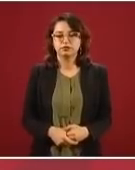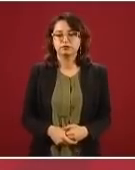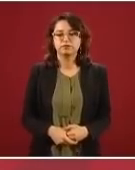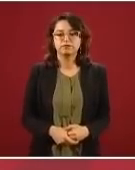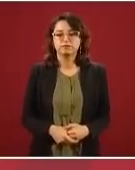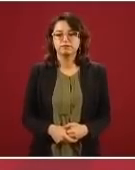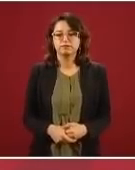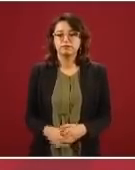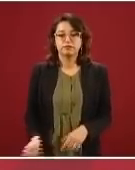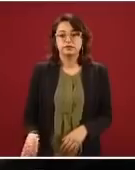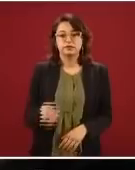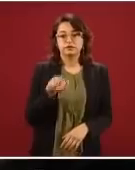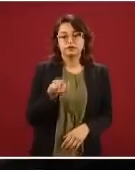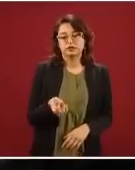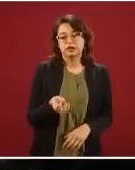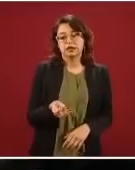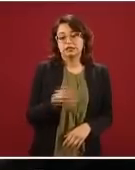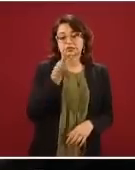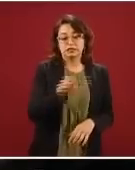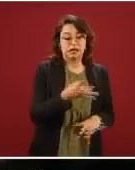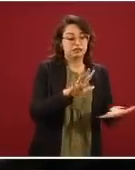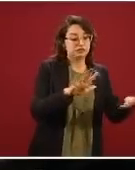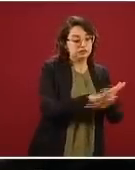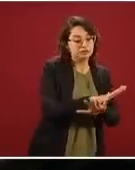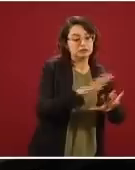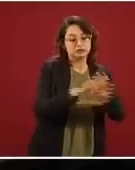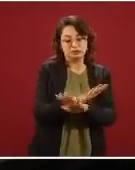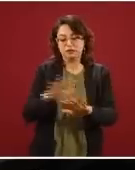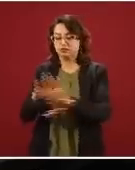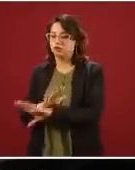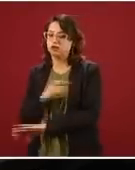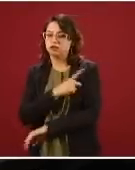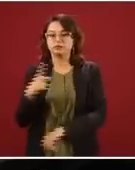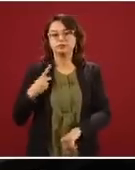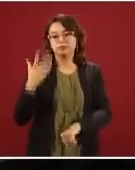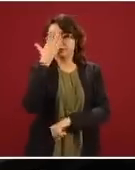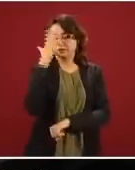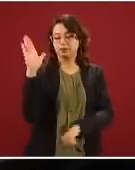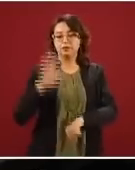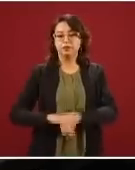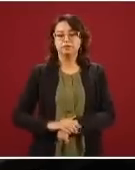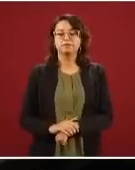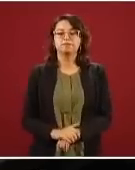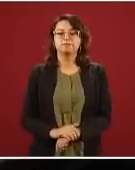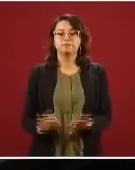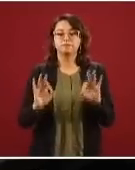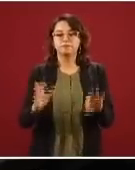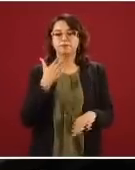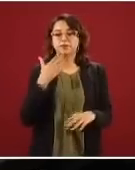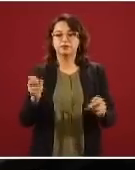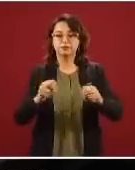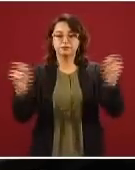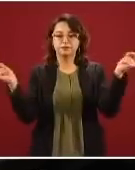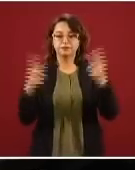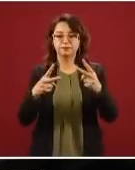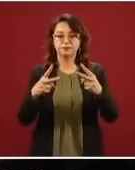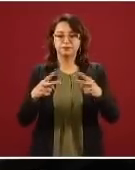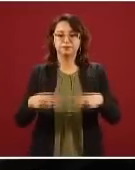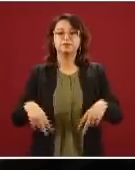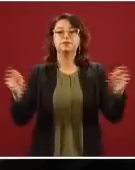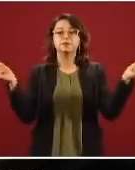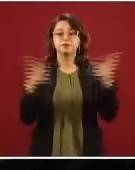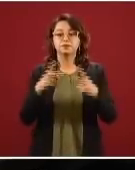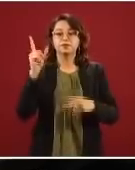las tres grandes transformaciones las tenemos que recordar. Muy bien, nos vemos. Nos